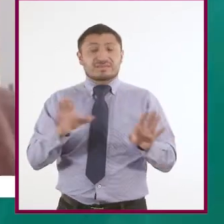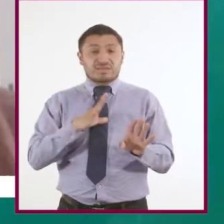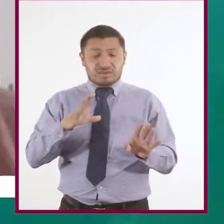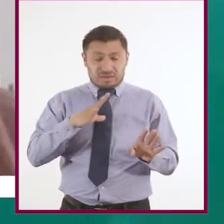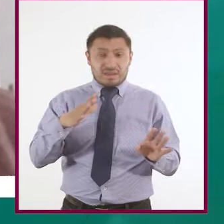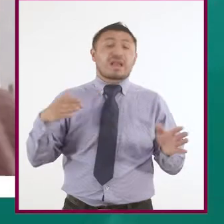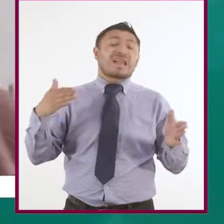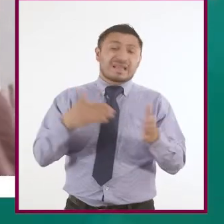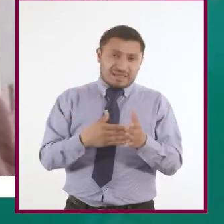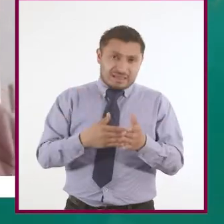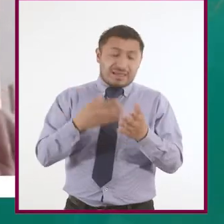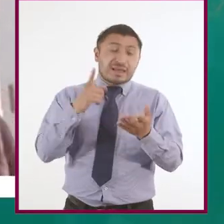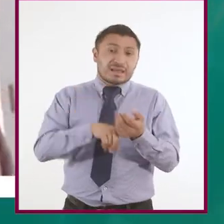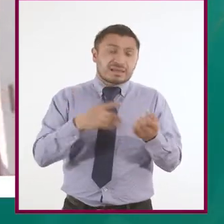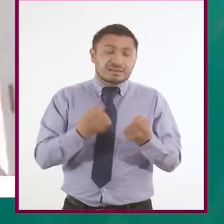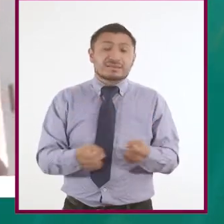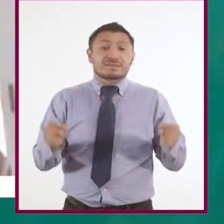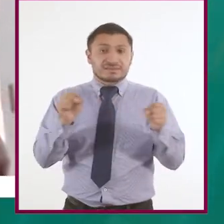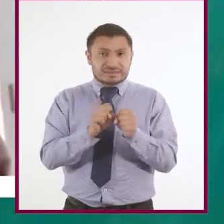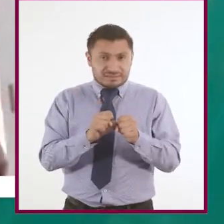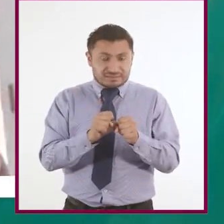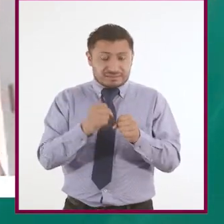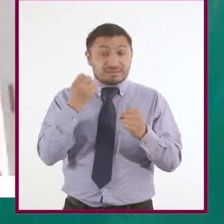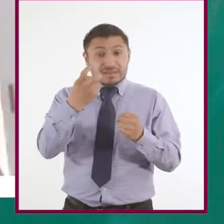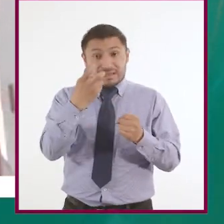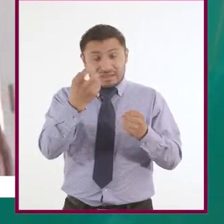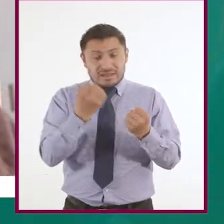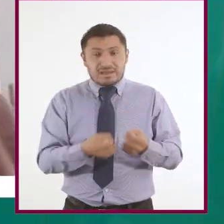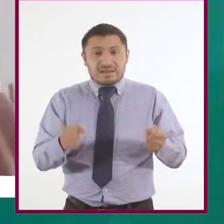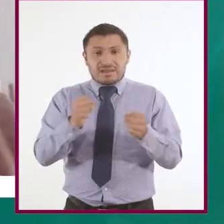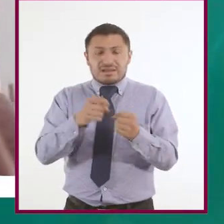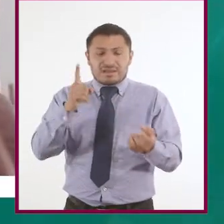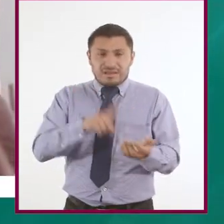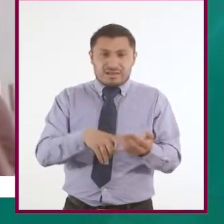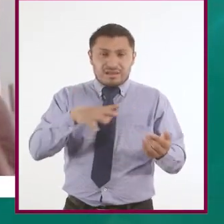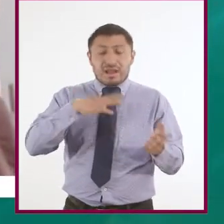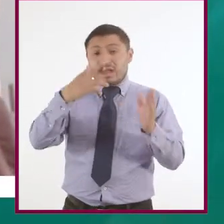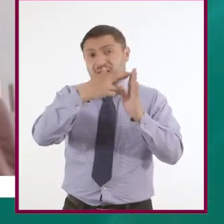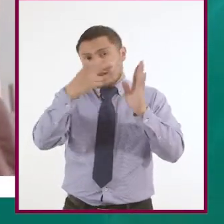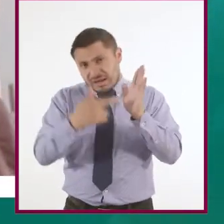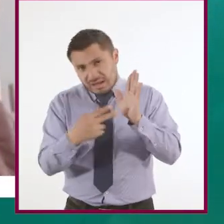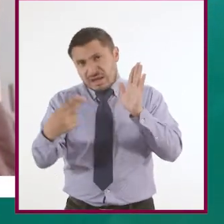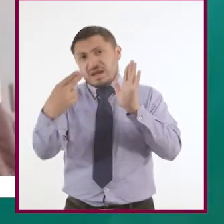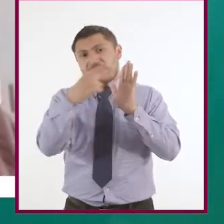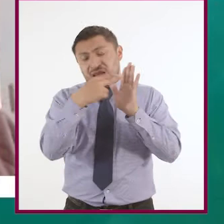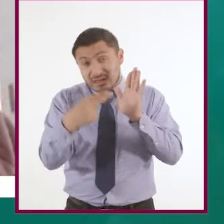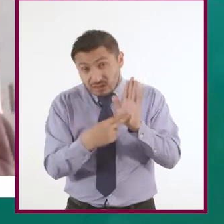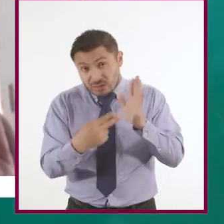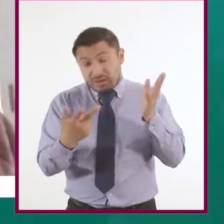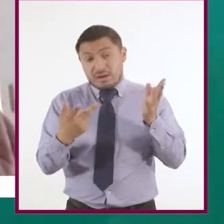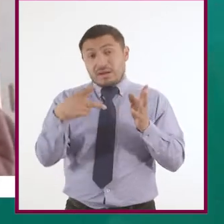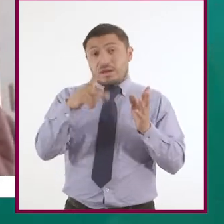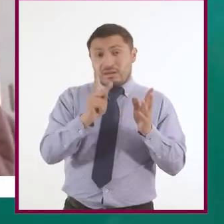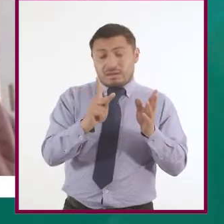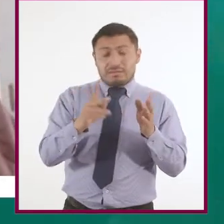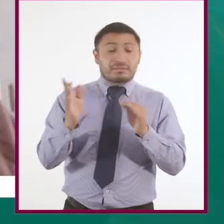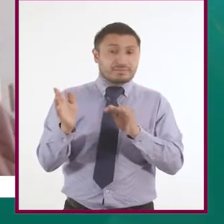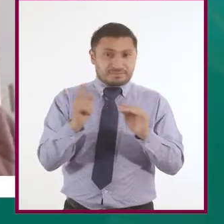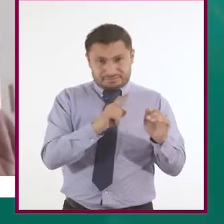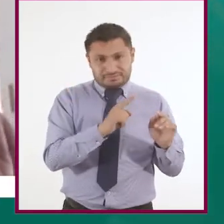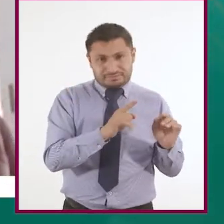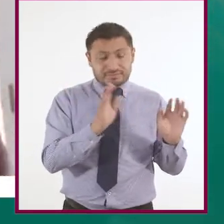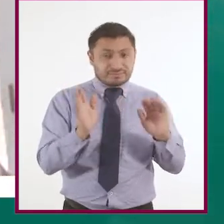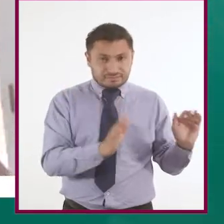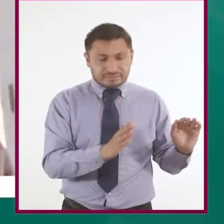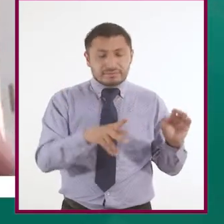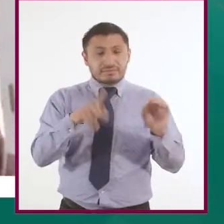restringidos por la sociedad. La sociedad de alguna manera nos impone reglas, nos impone normas. Pero por otro lado,